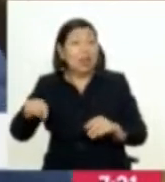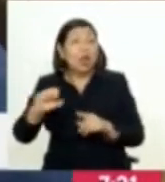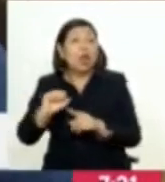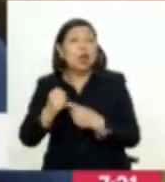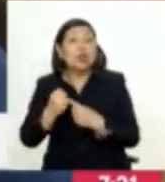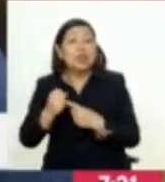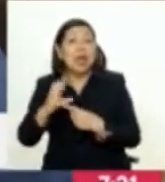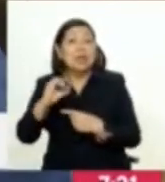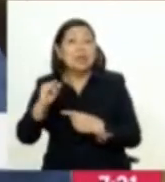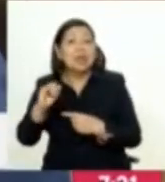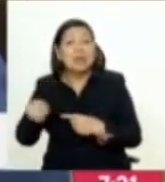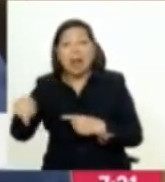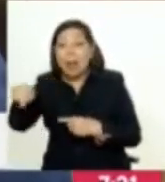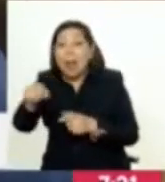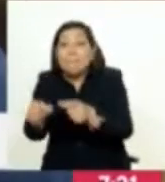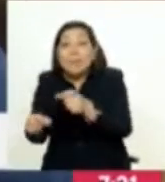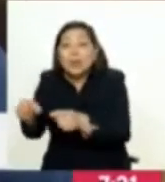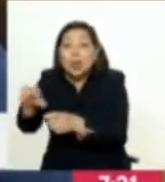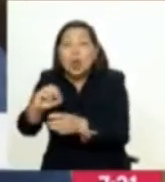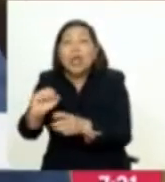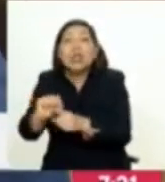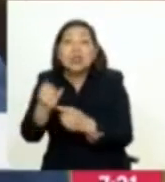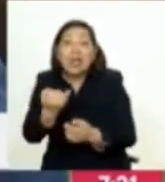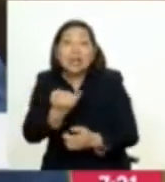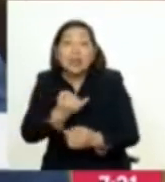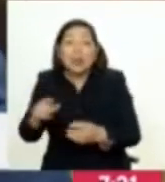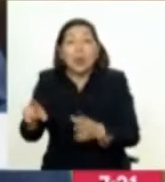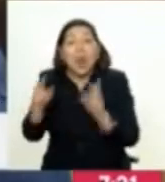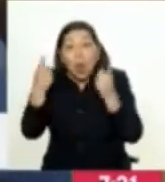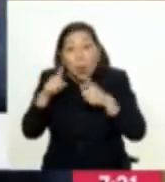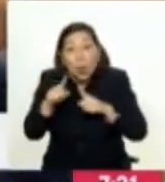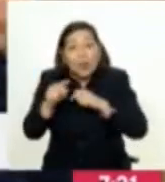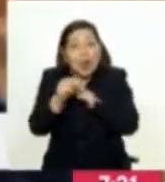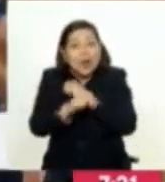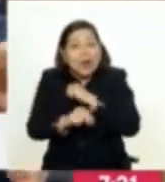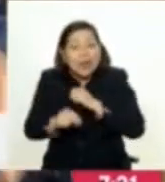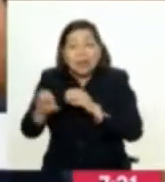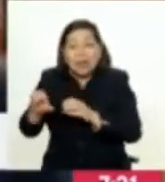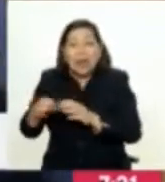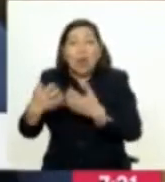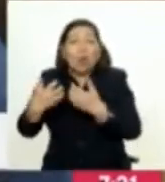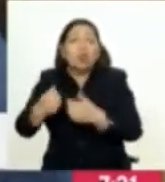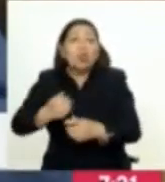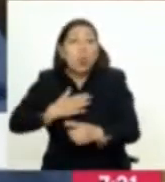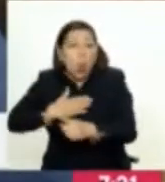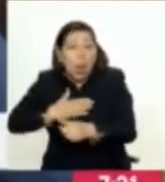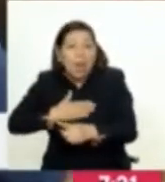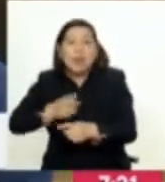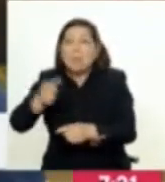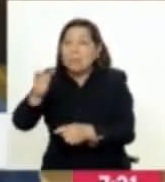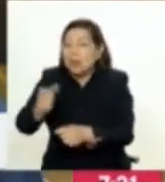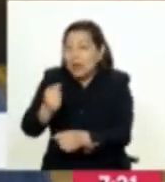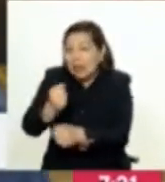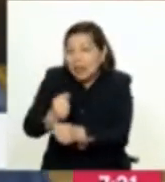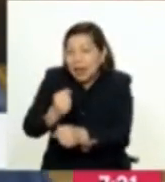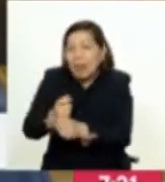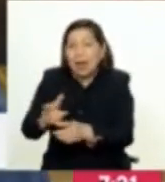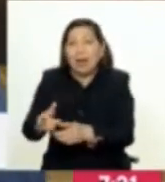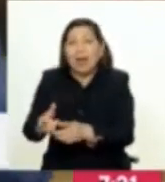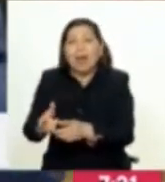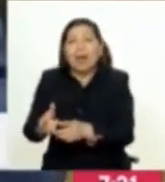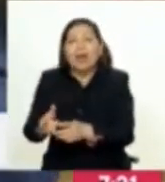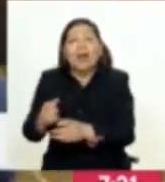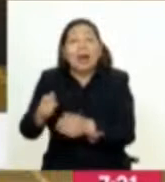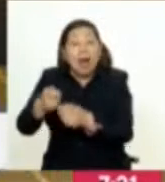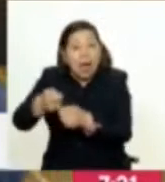sociedad civil. Claro, claro, y en esa representación... En el Acuerdo Nacional están los empresarios, están los trabajadores, están los gremios